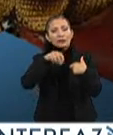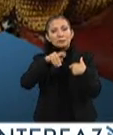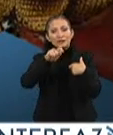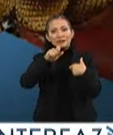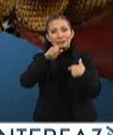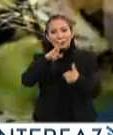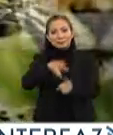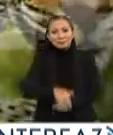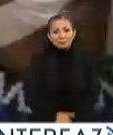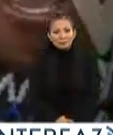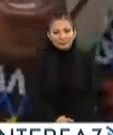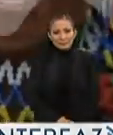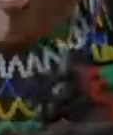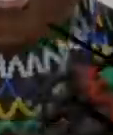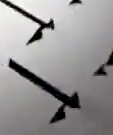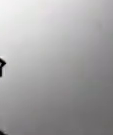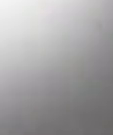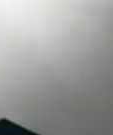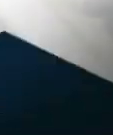Westminster.